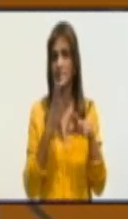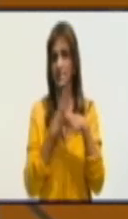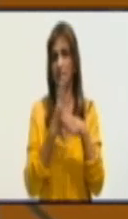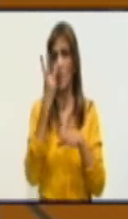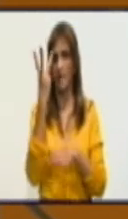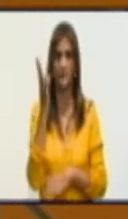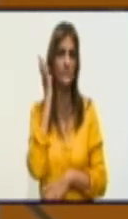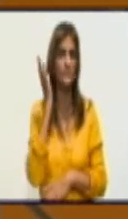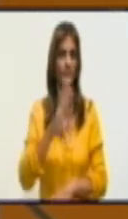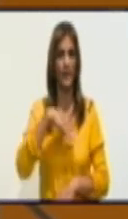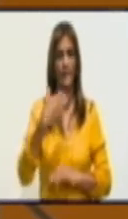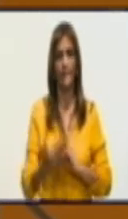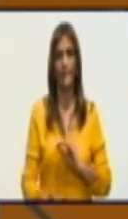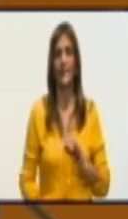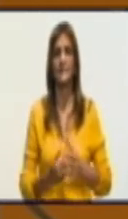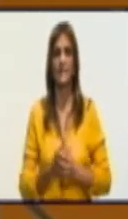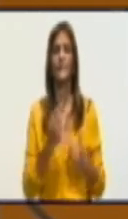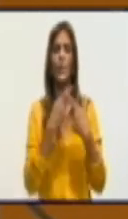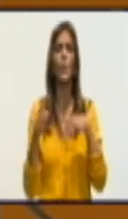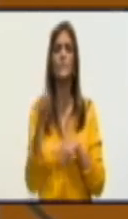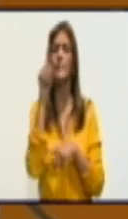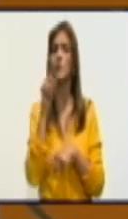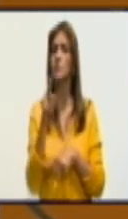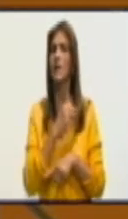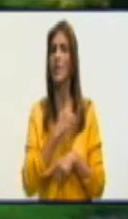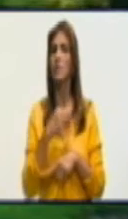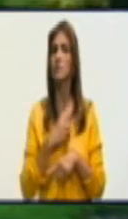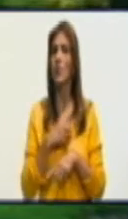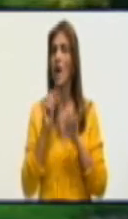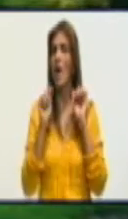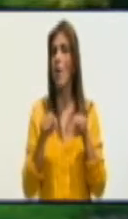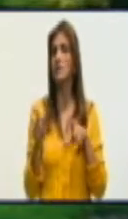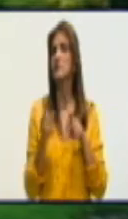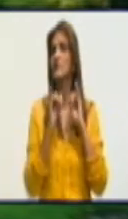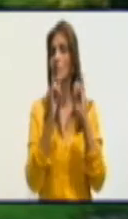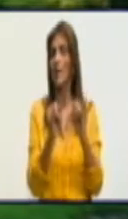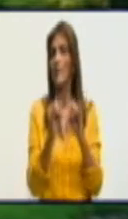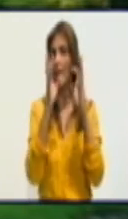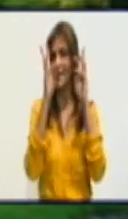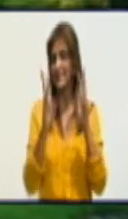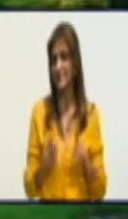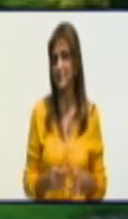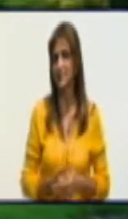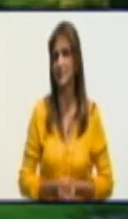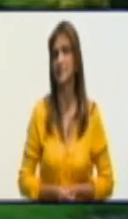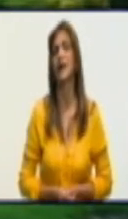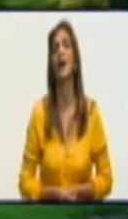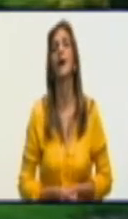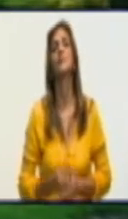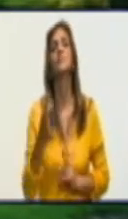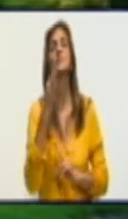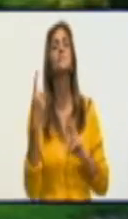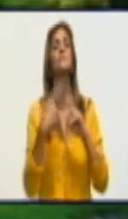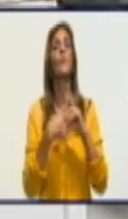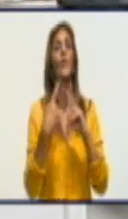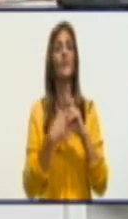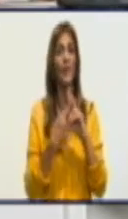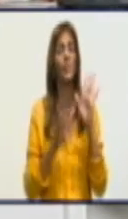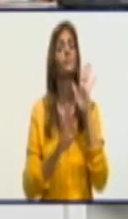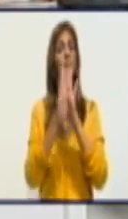sin problema. Doctora, hoy usted daba a conocer la cifra de la tasa de incidencia de Bayamo, sigue siendo muy alta, la